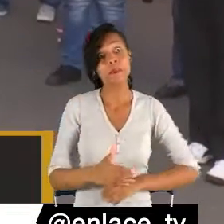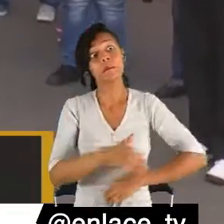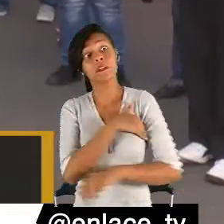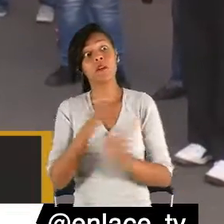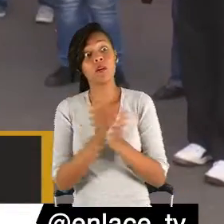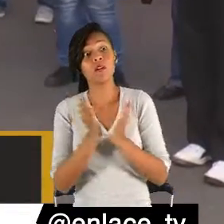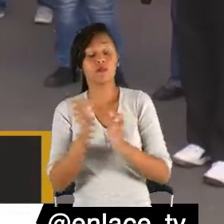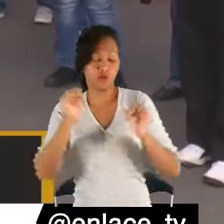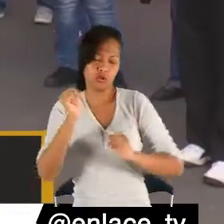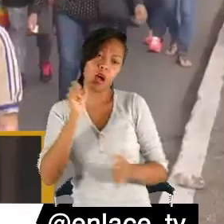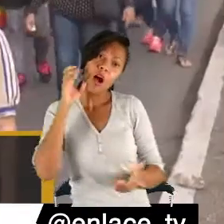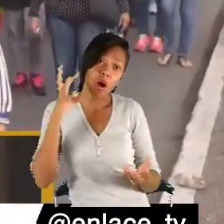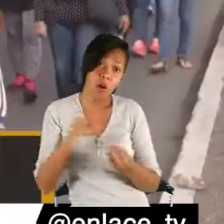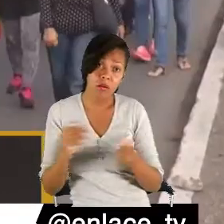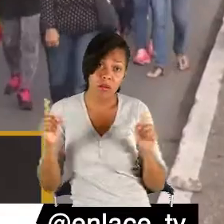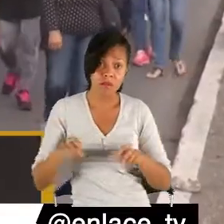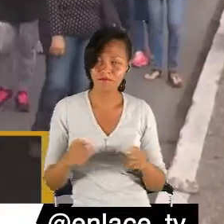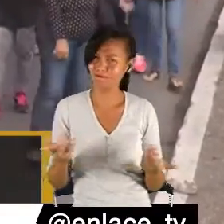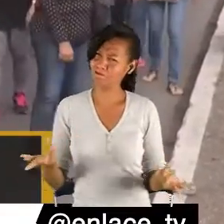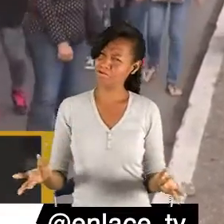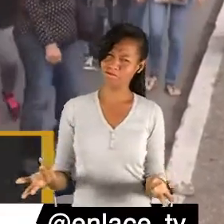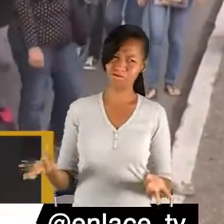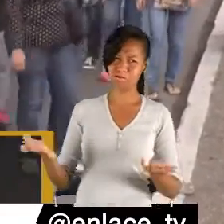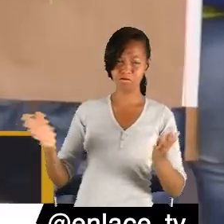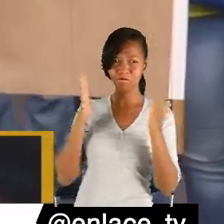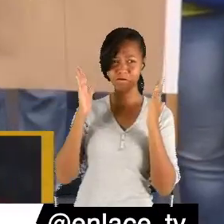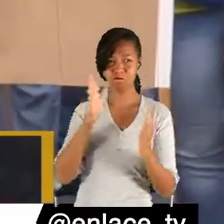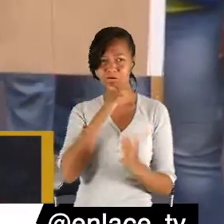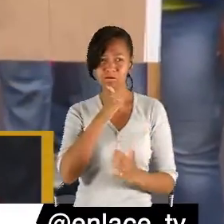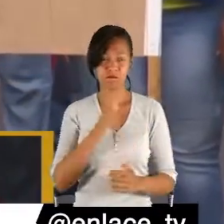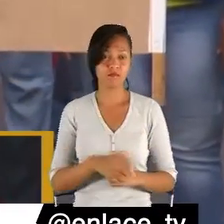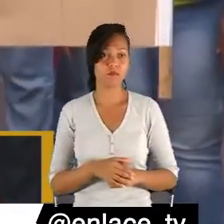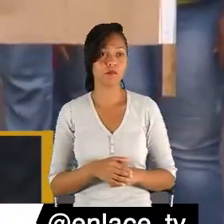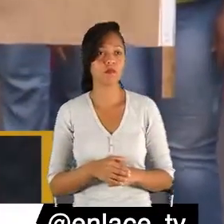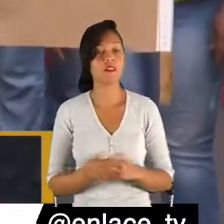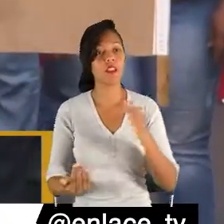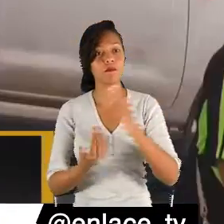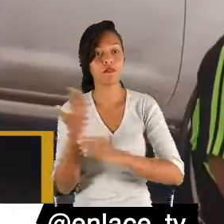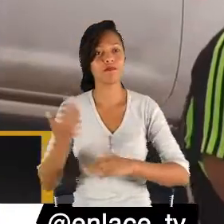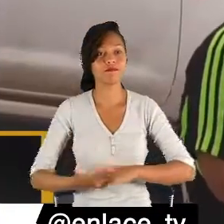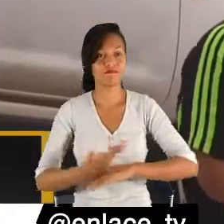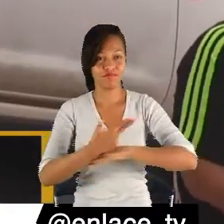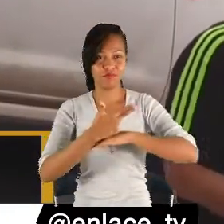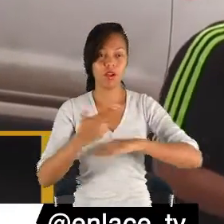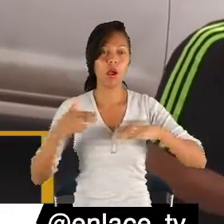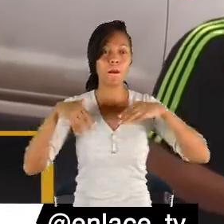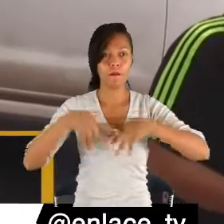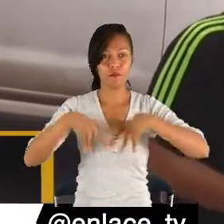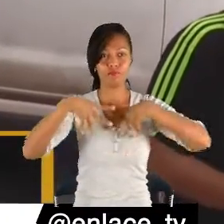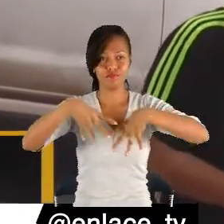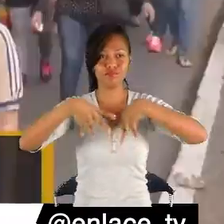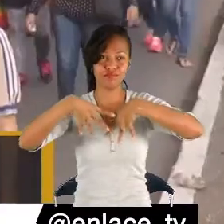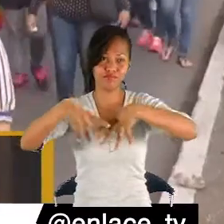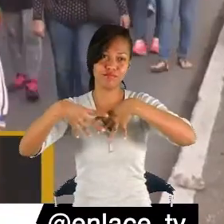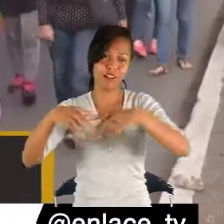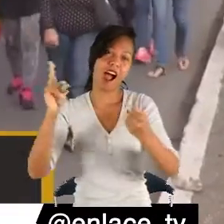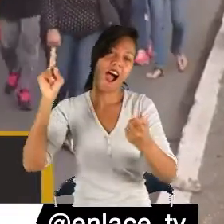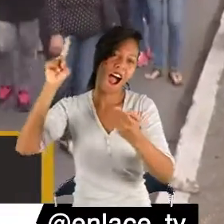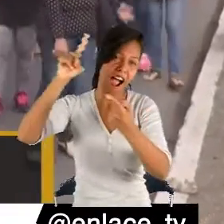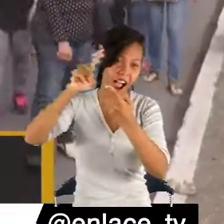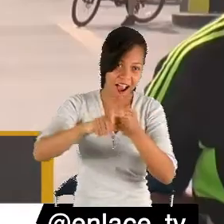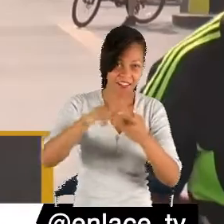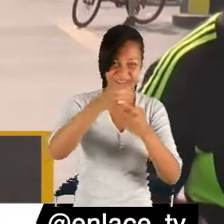buen servicio de salud en una marcha que partió del parque camino torres los maestros llegaron primero a la sede donde está la firma que les presta los servicios de salud en